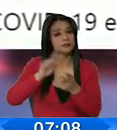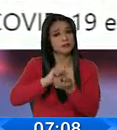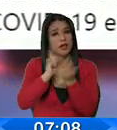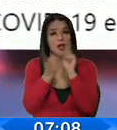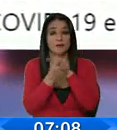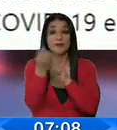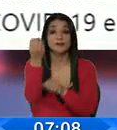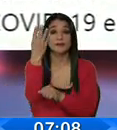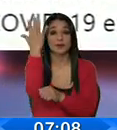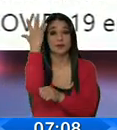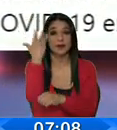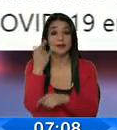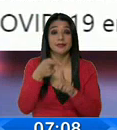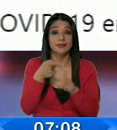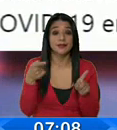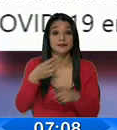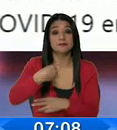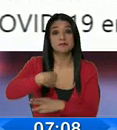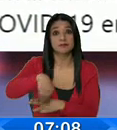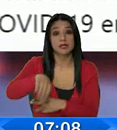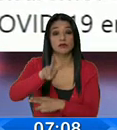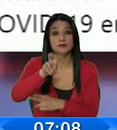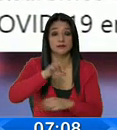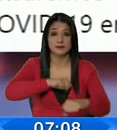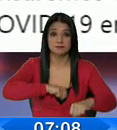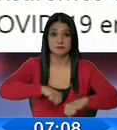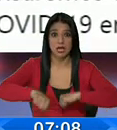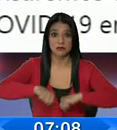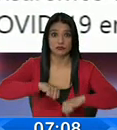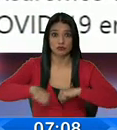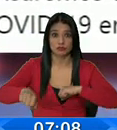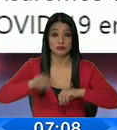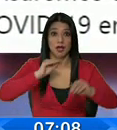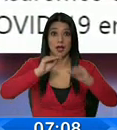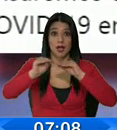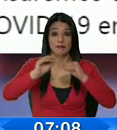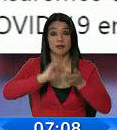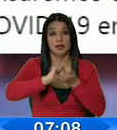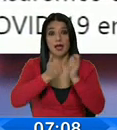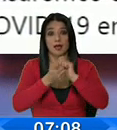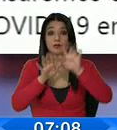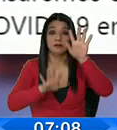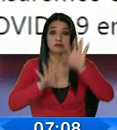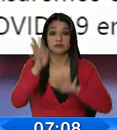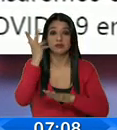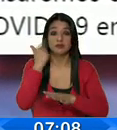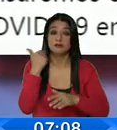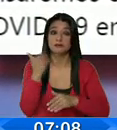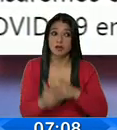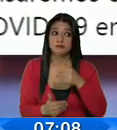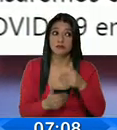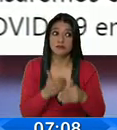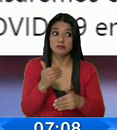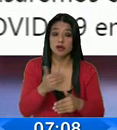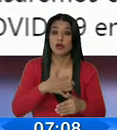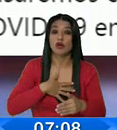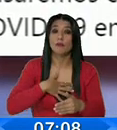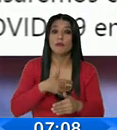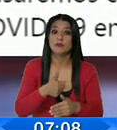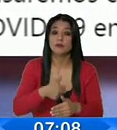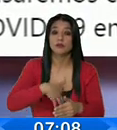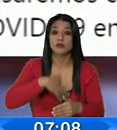amarillo desde el día miércoles 20 de mayo y avisaremos cada 15 días la evolución de la situación de COVID-19